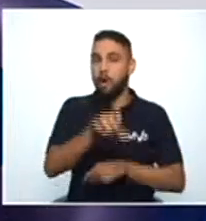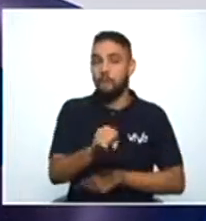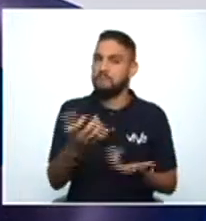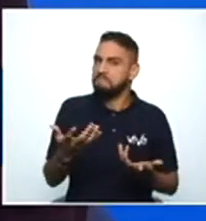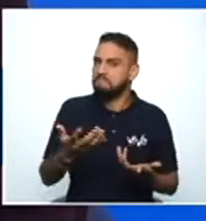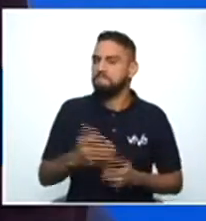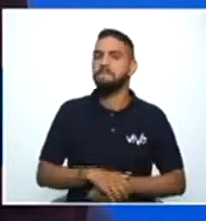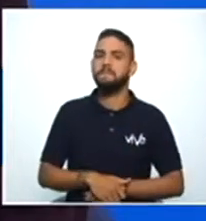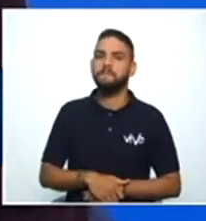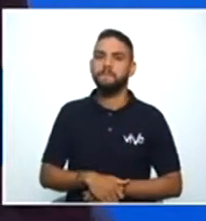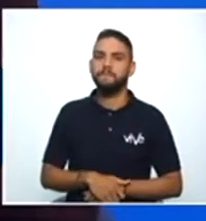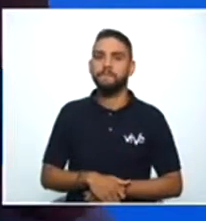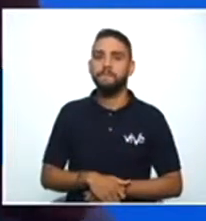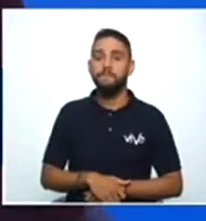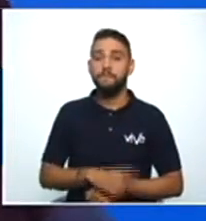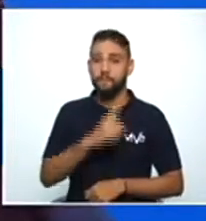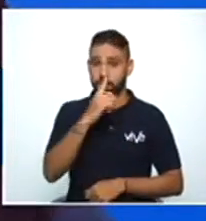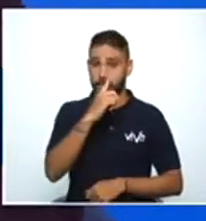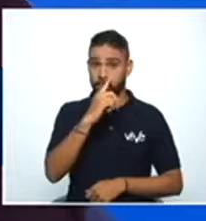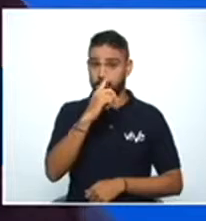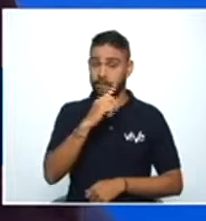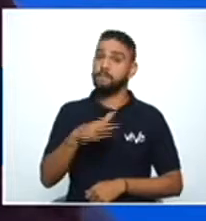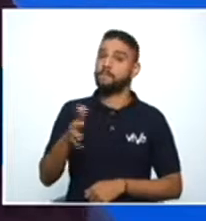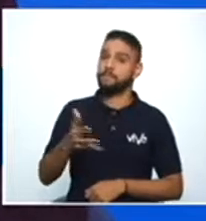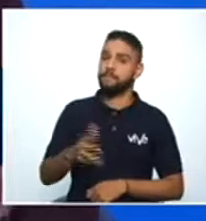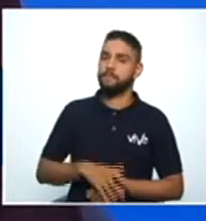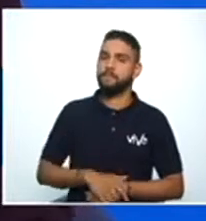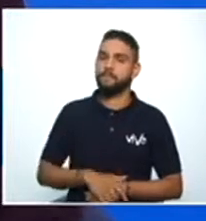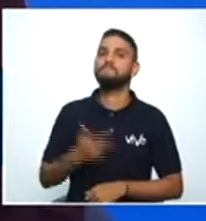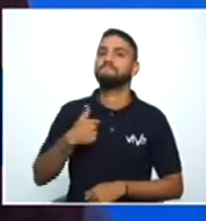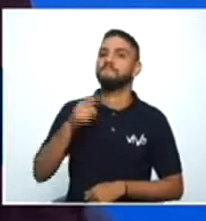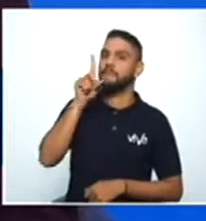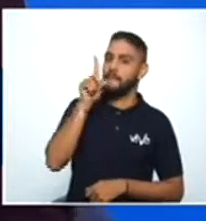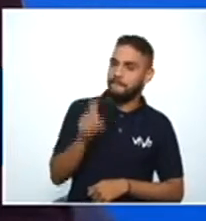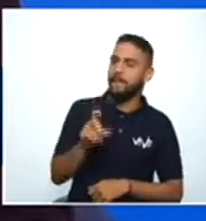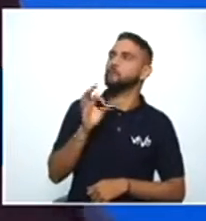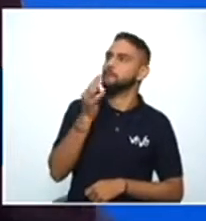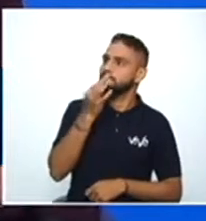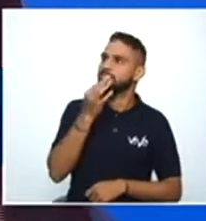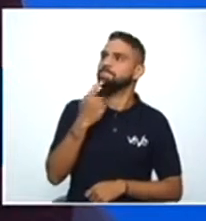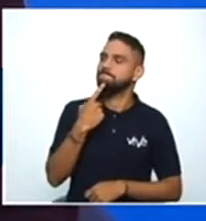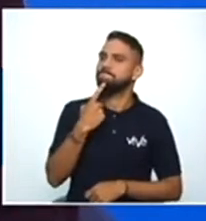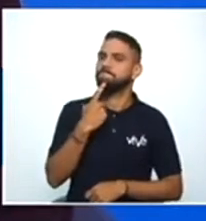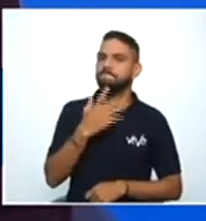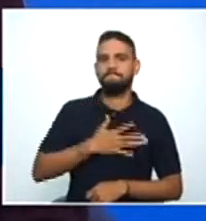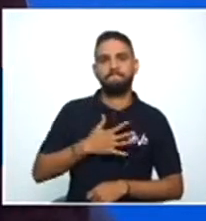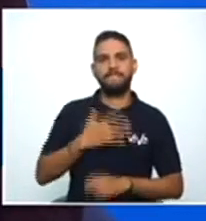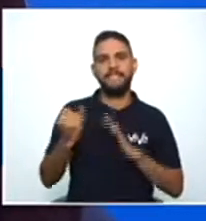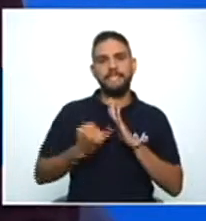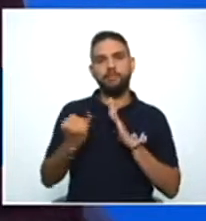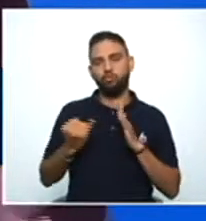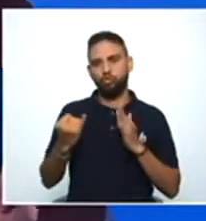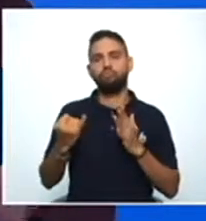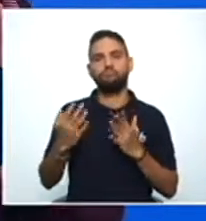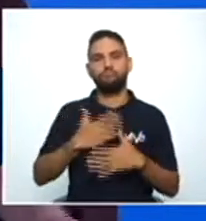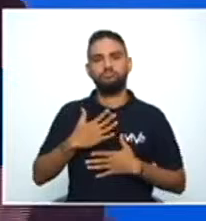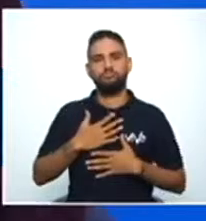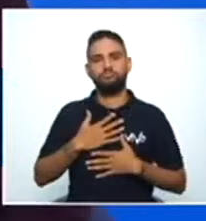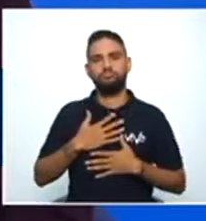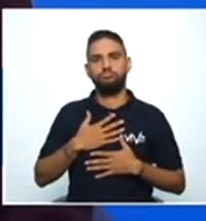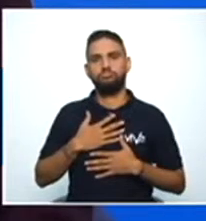disco allí ha hecho una pregunta bastante interesante nosotros como institución una de